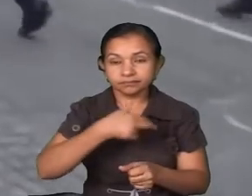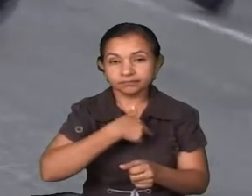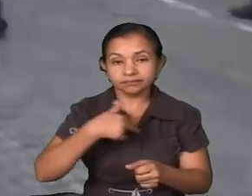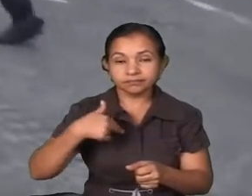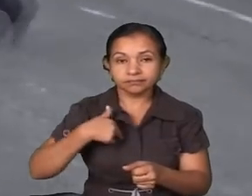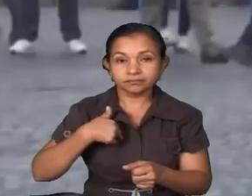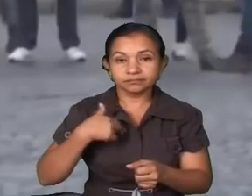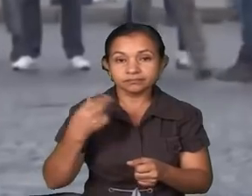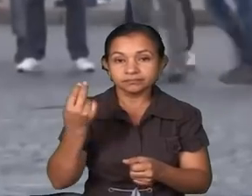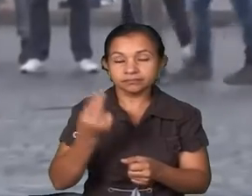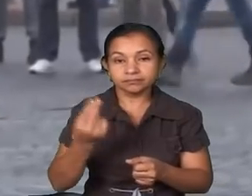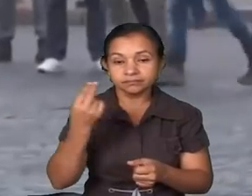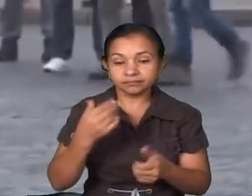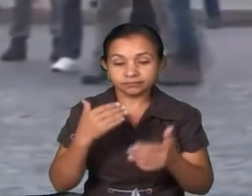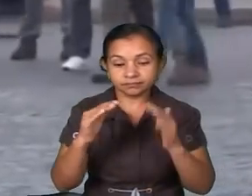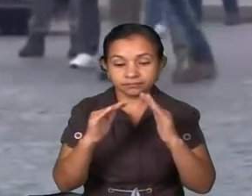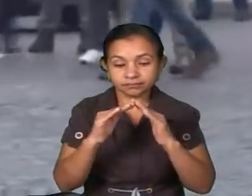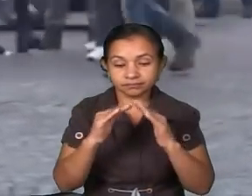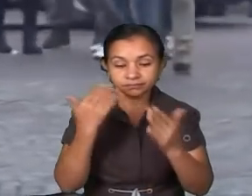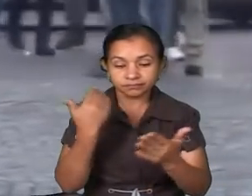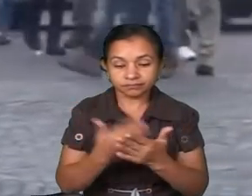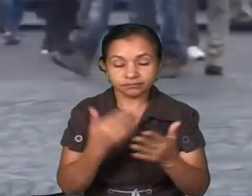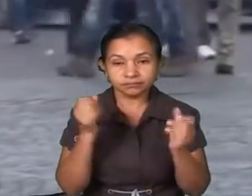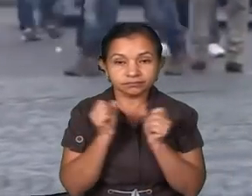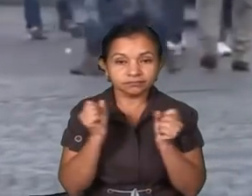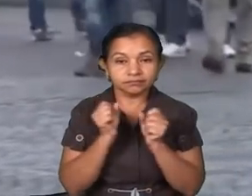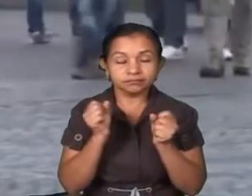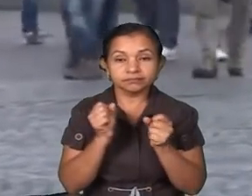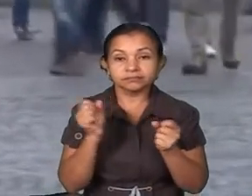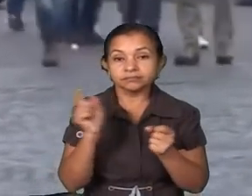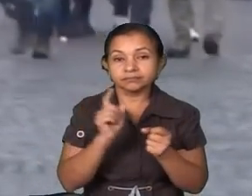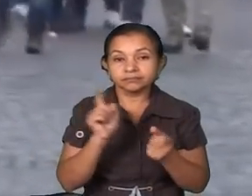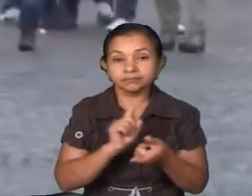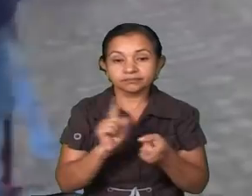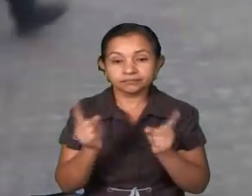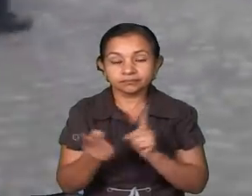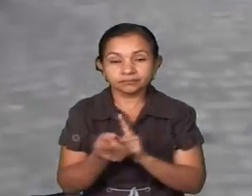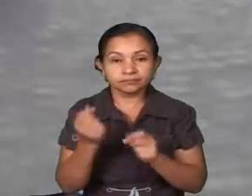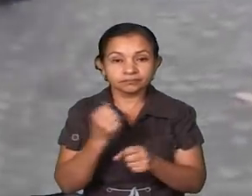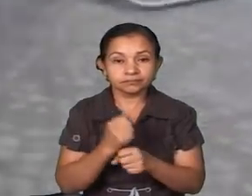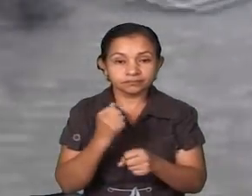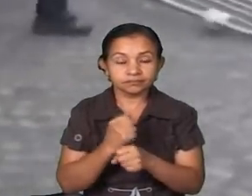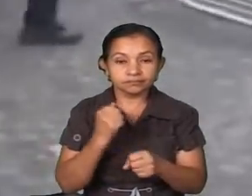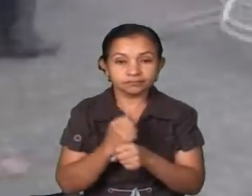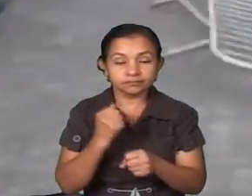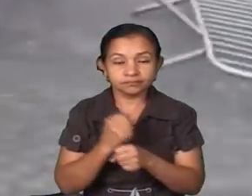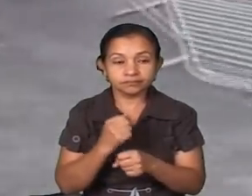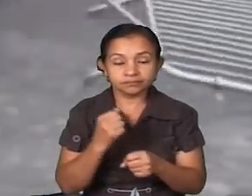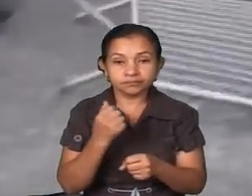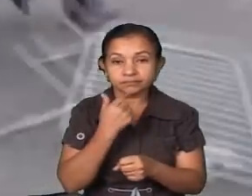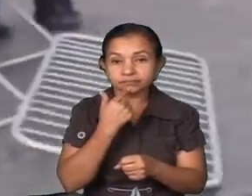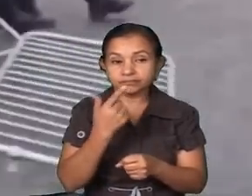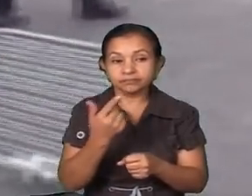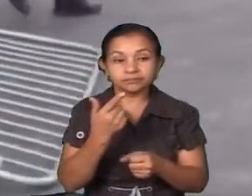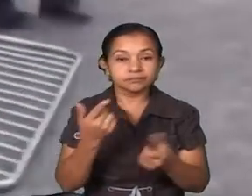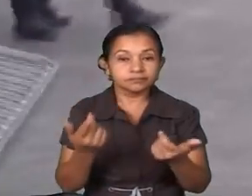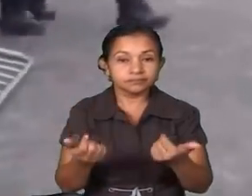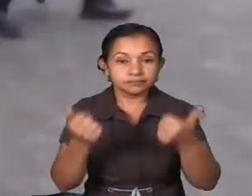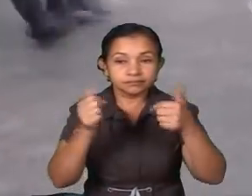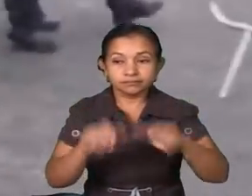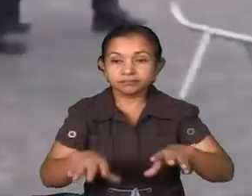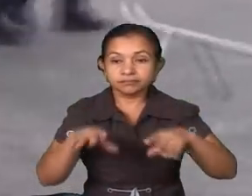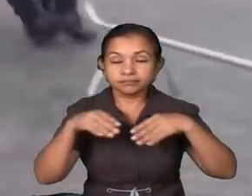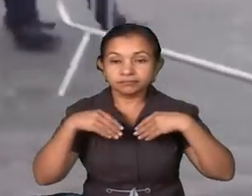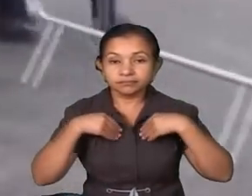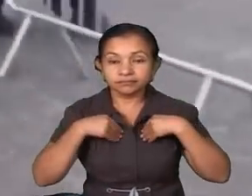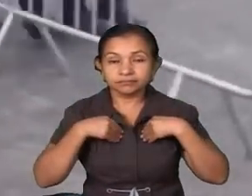uso para la calefacción de los hogares de la población francesa. La clase trabajadora admitiría, dentro de las negociaciones que están